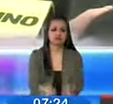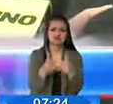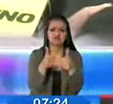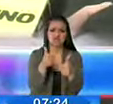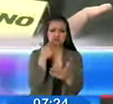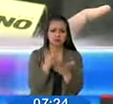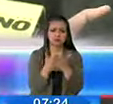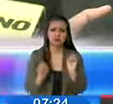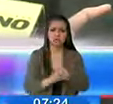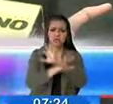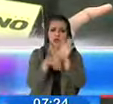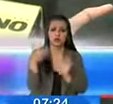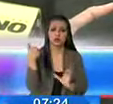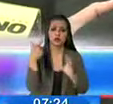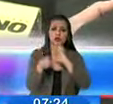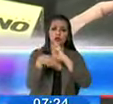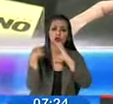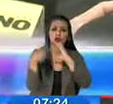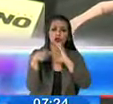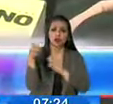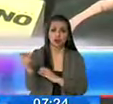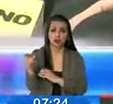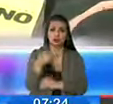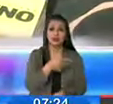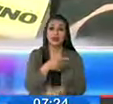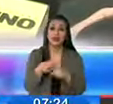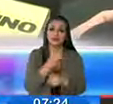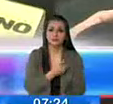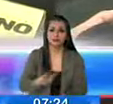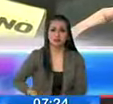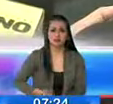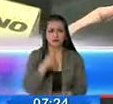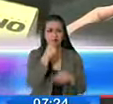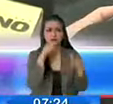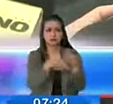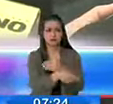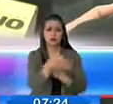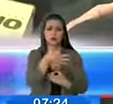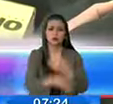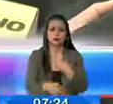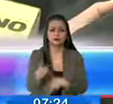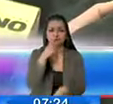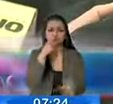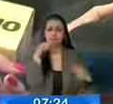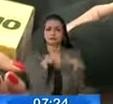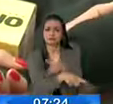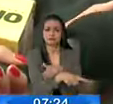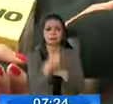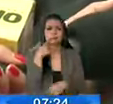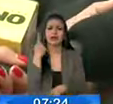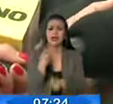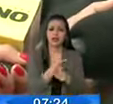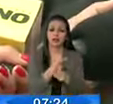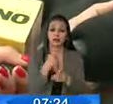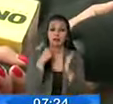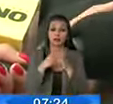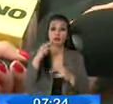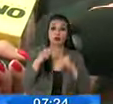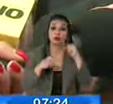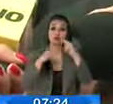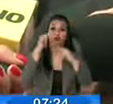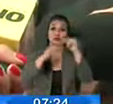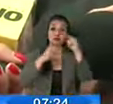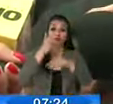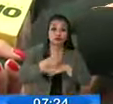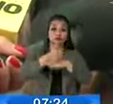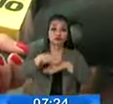Hay correos de la injerencia en la justicia, de cómo se tomaron las cortes, no solamente para cometer fechorías en las construcciones de las cortes del